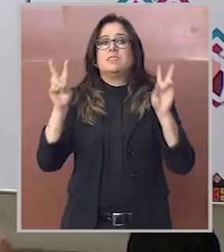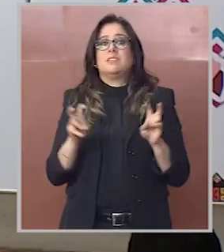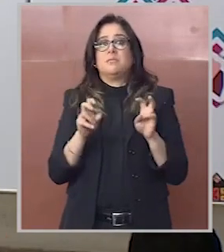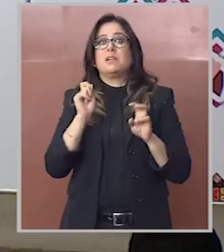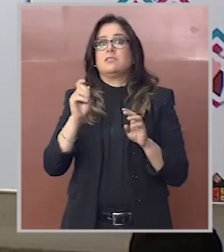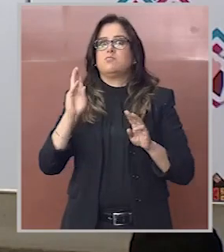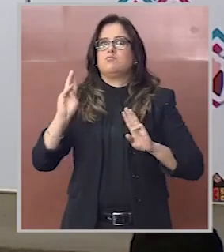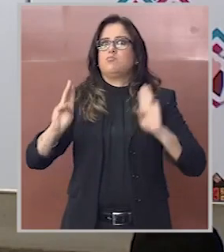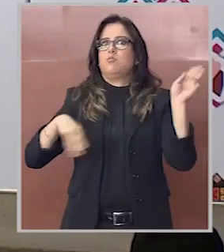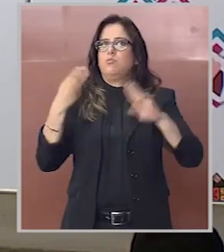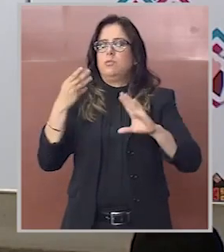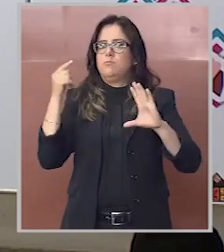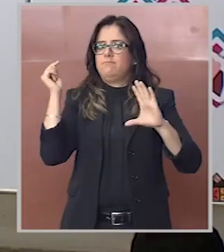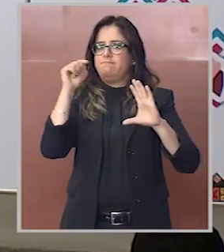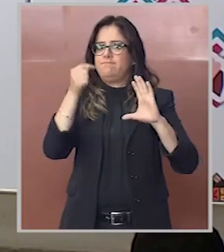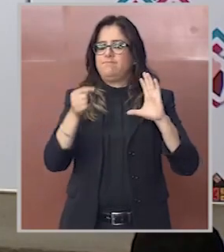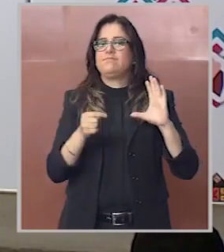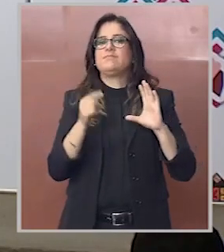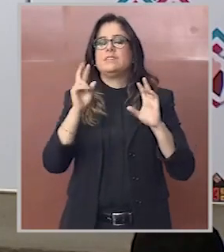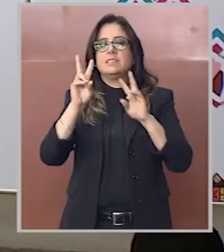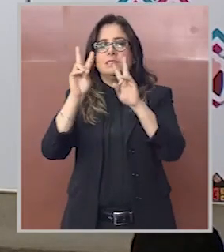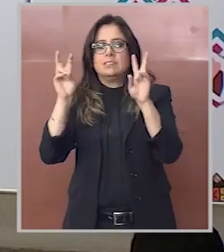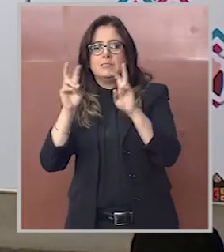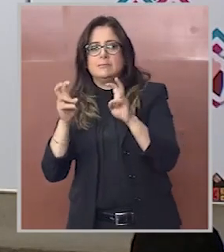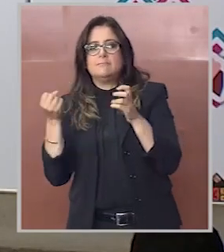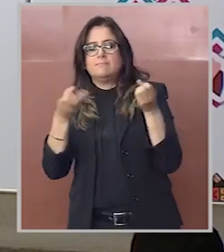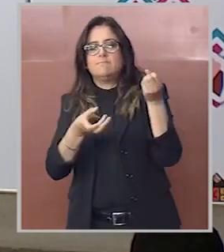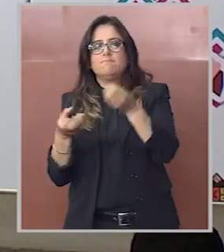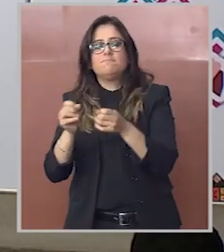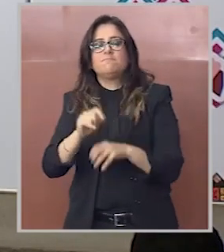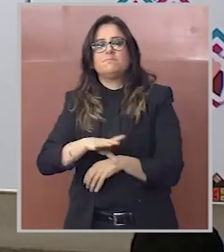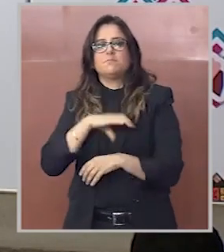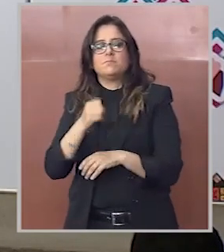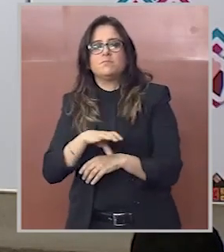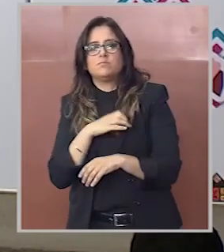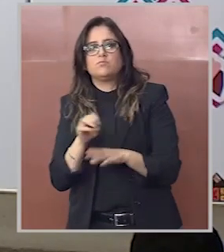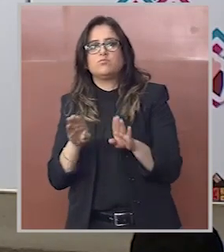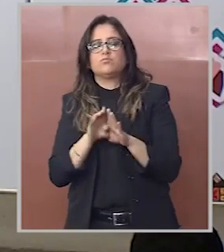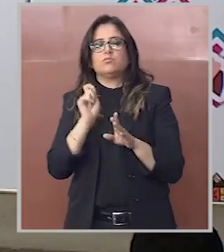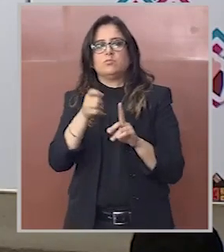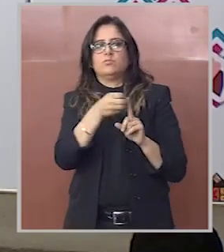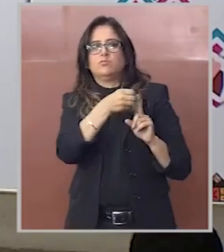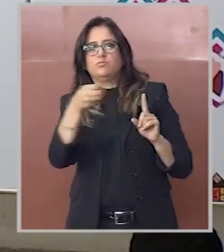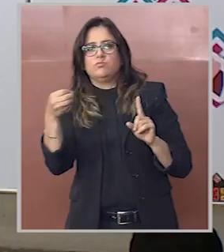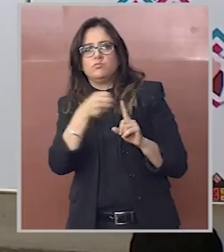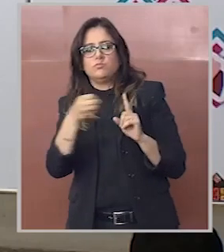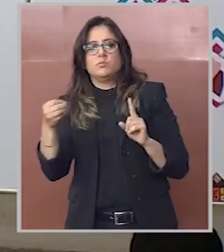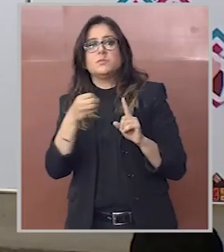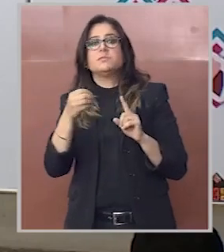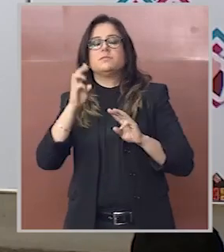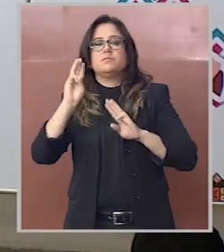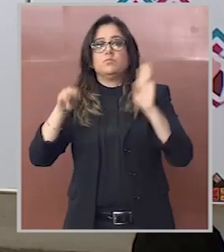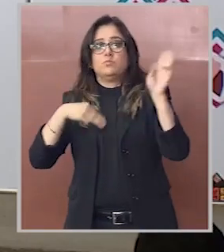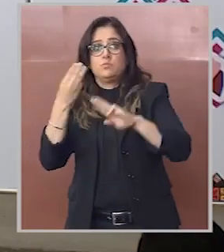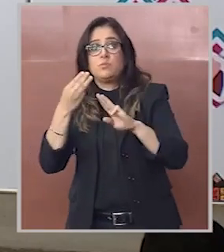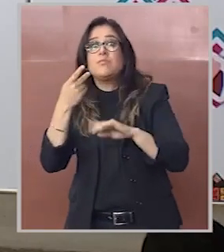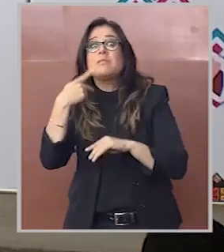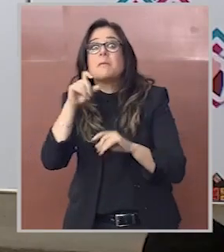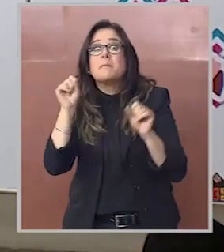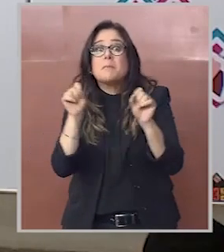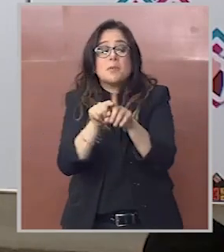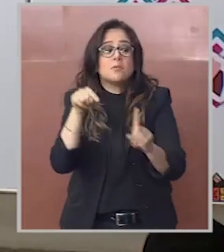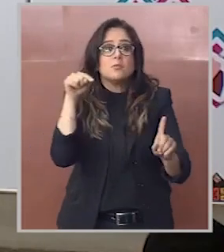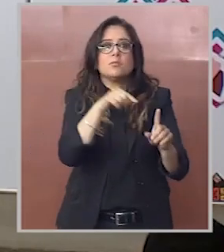tanto por esfuerzos de ese orden del nivel mundial pero también del nivel local del nivel regional del nivel